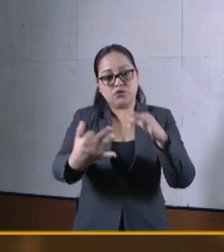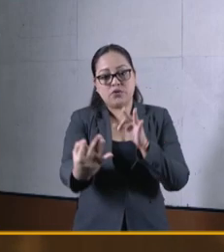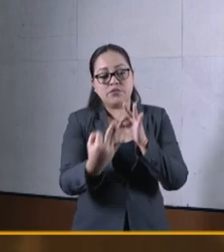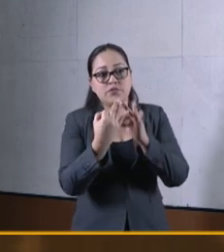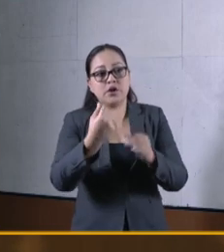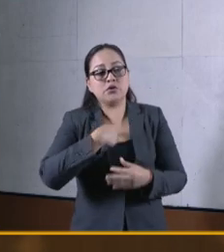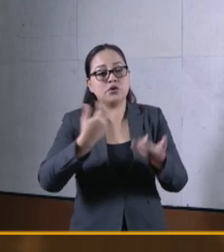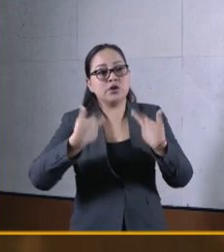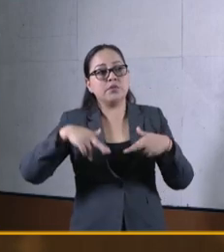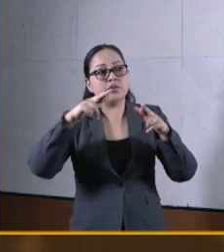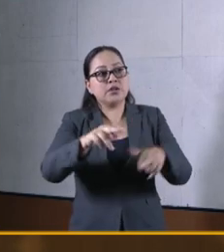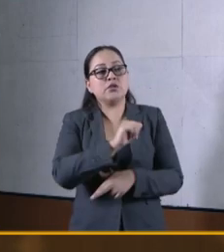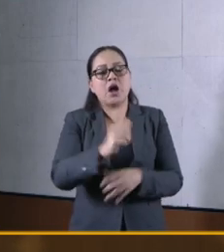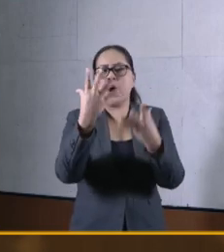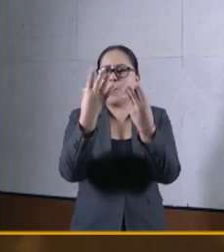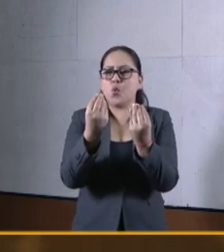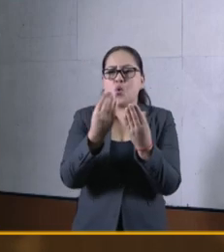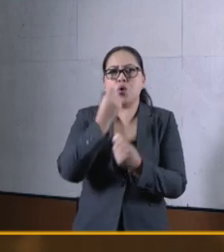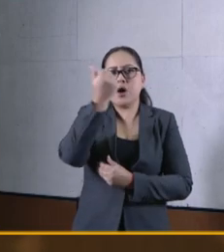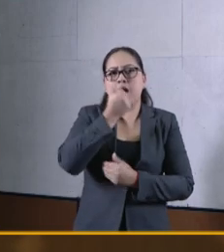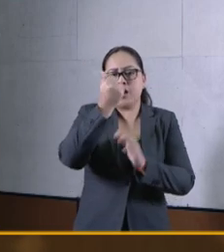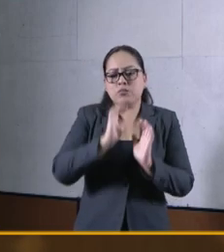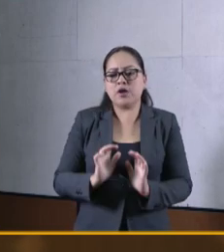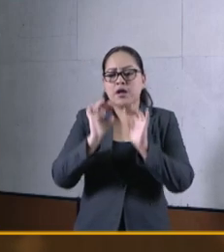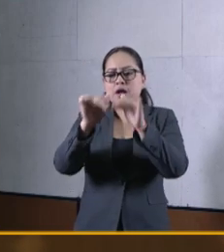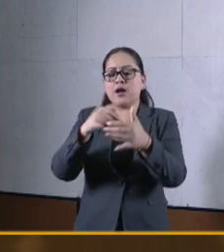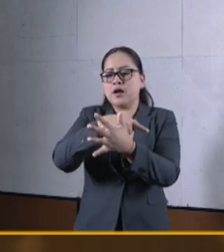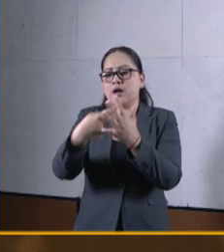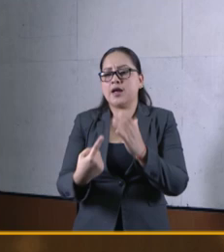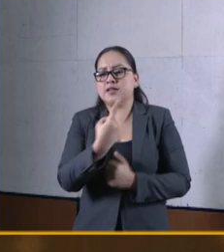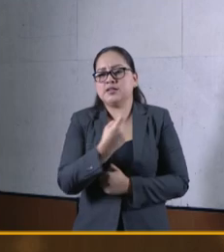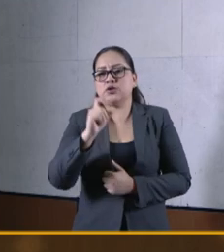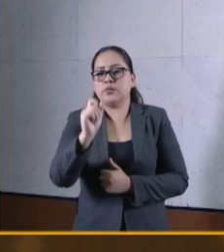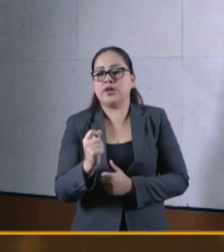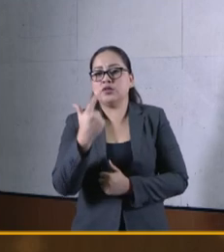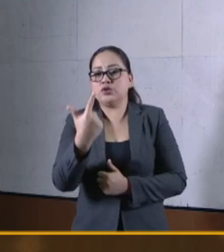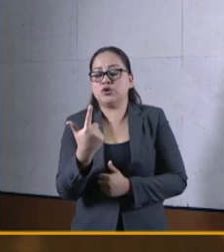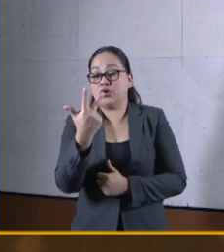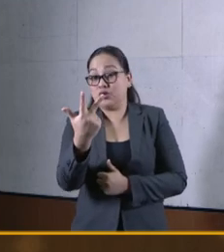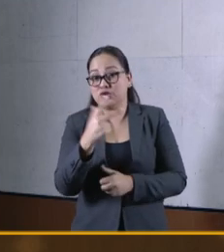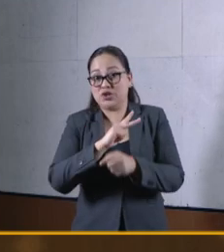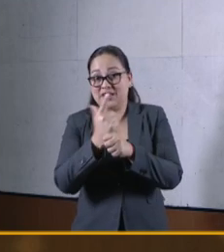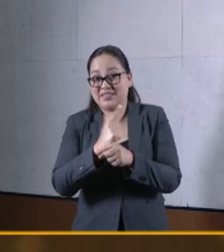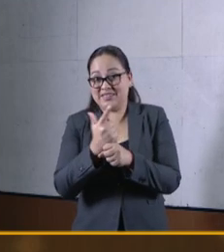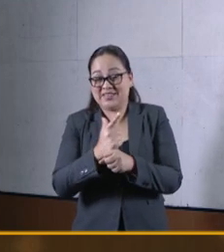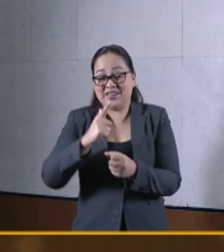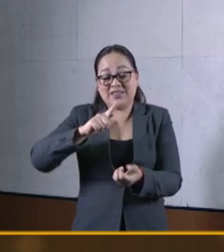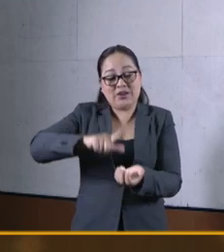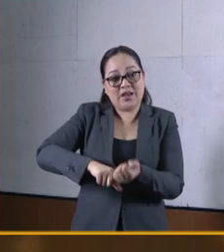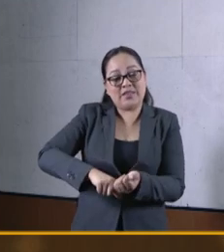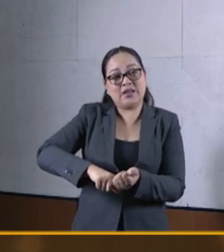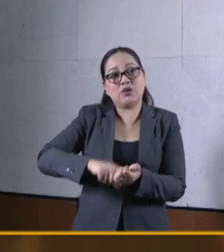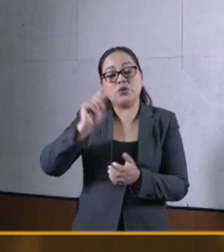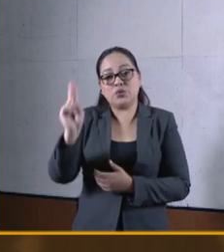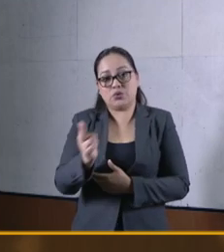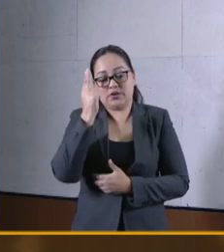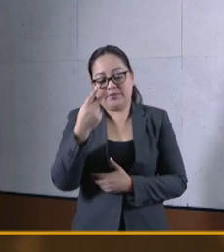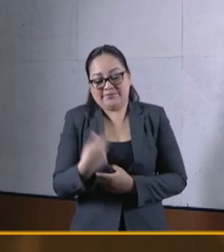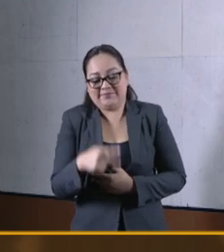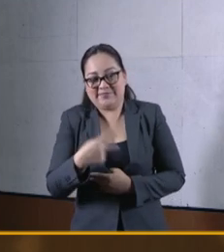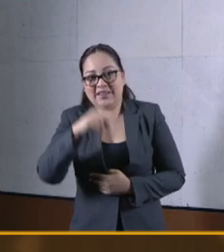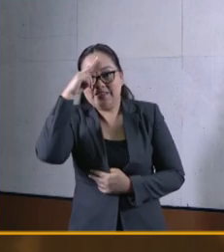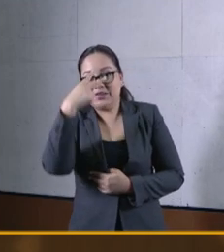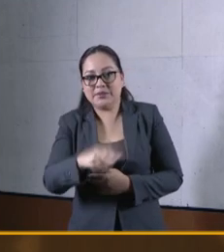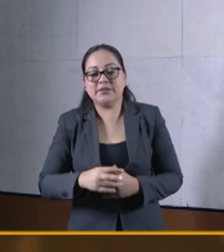miles de alumnos triunfadores que ingresaron alguna de las 128 carreras que ofrecen la máxima casa de estudios de este país